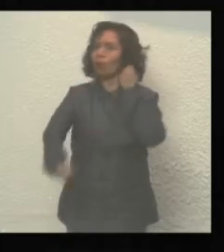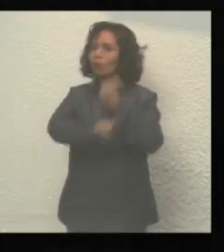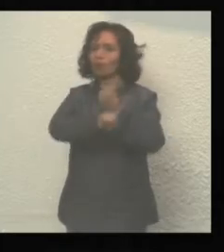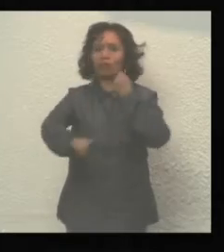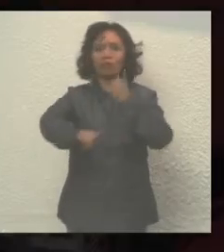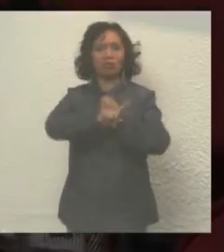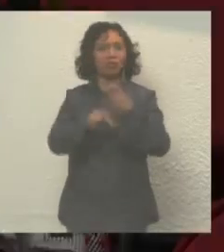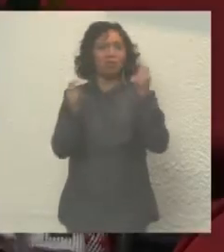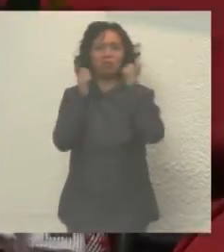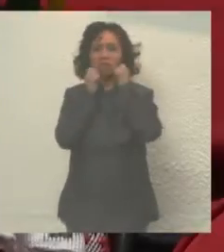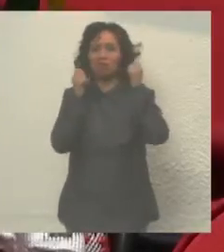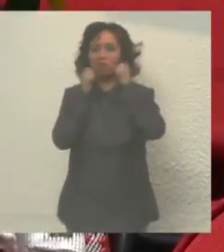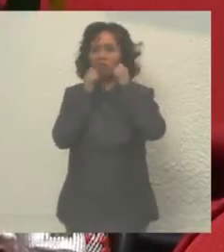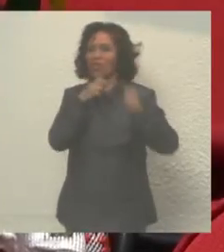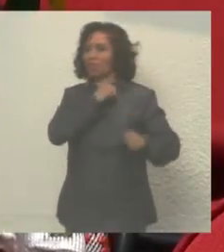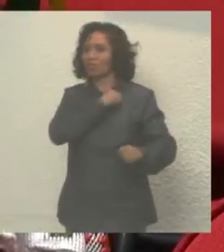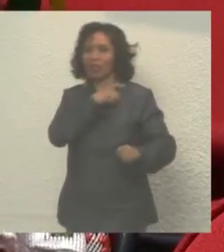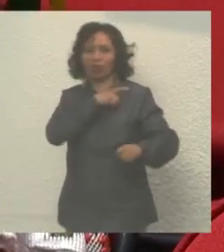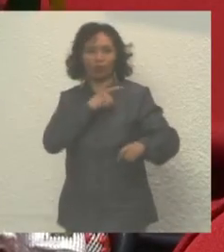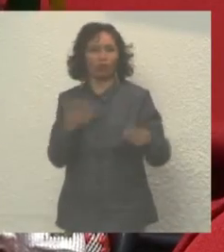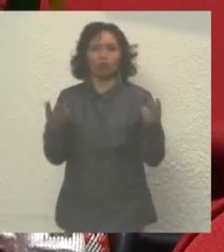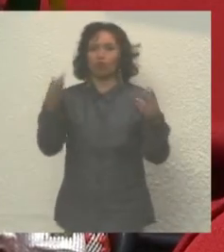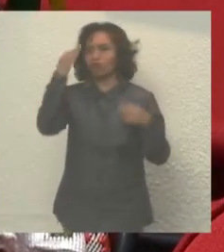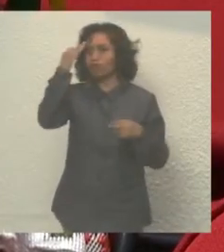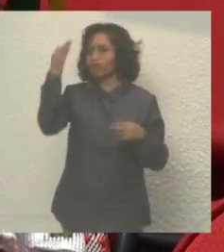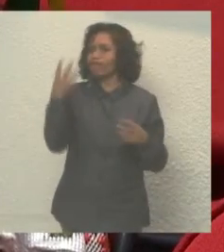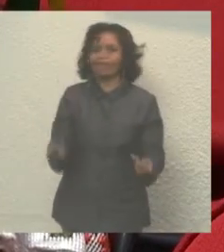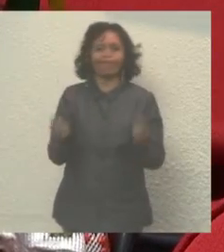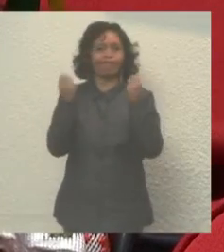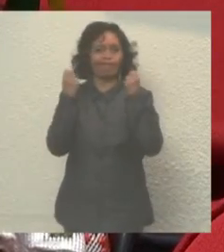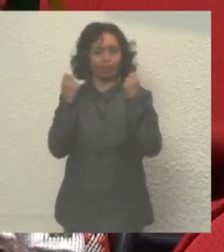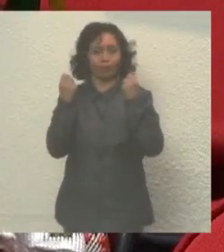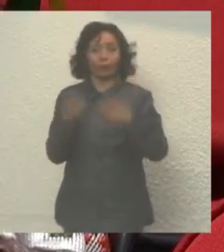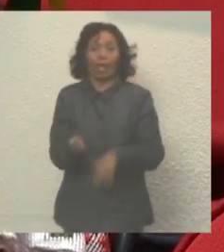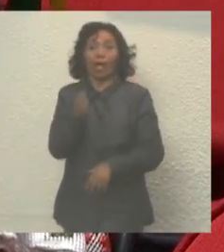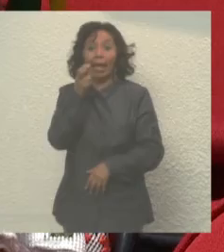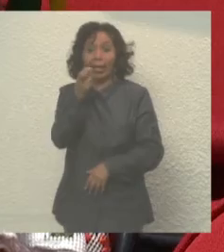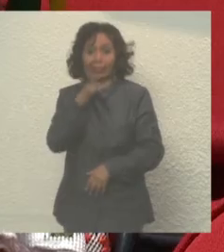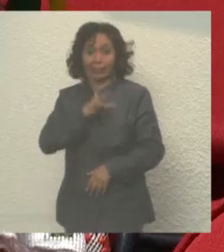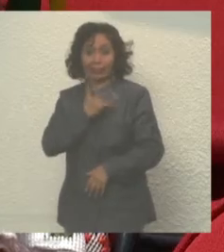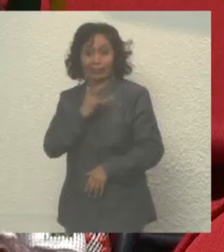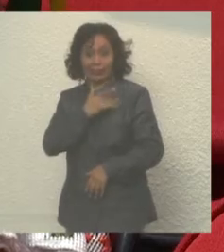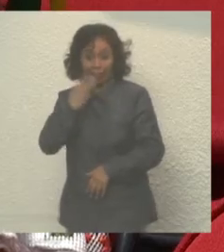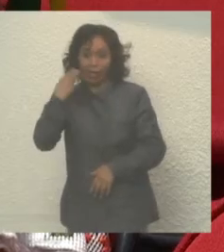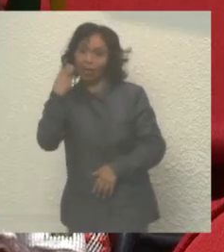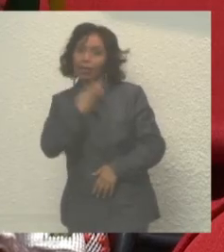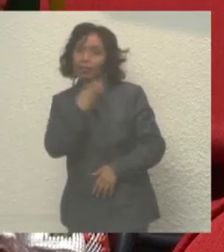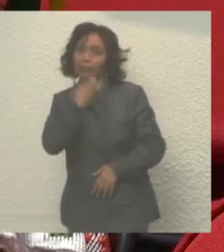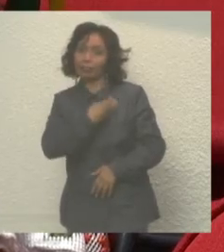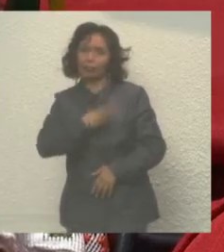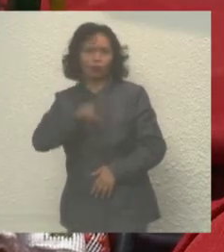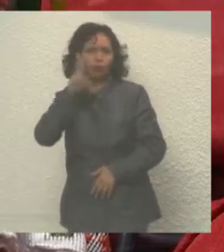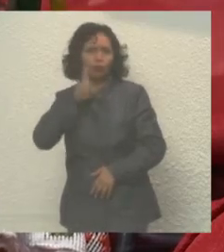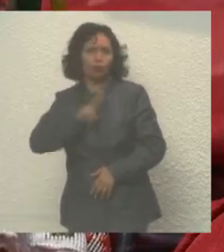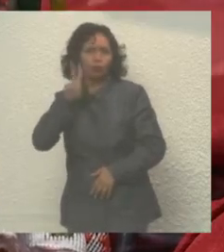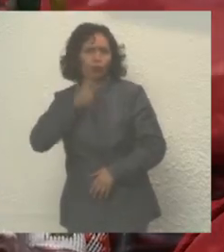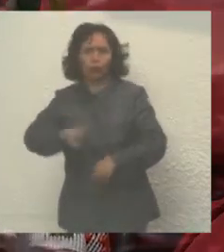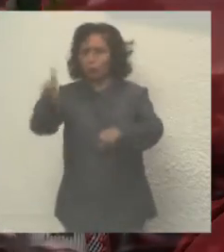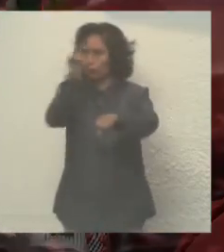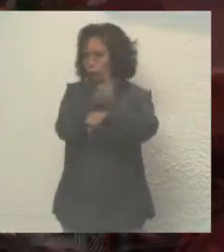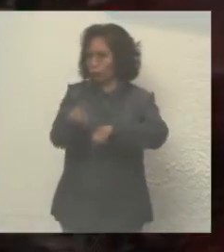materia sanitaria como climática. Ese sentimiento quintanarroense nos pone a prueba todos los